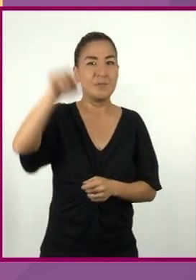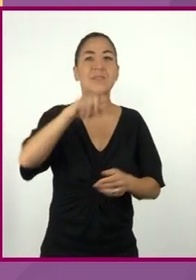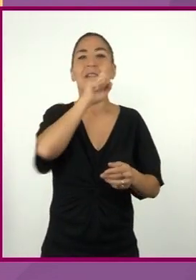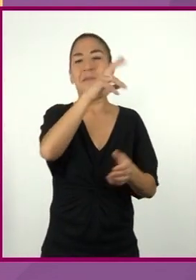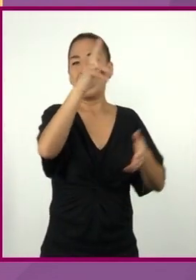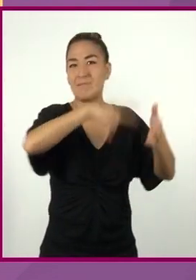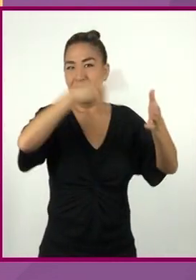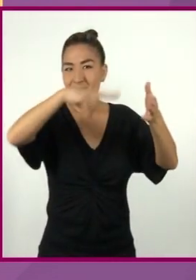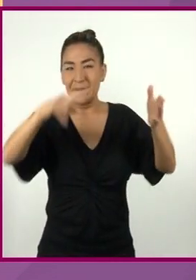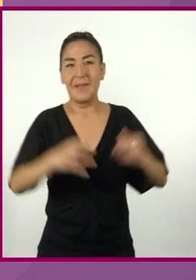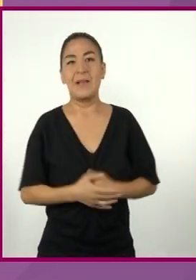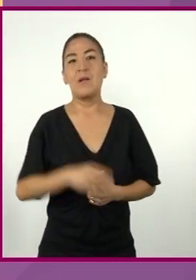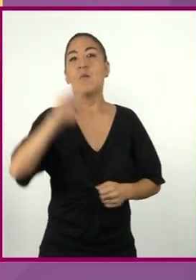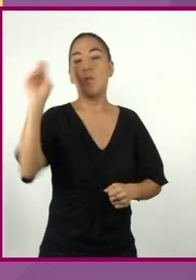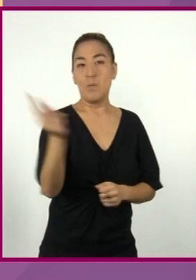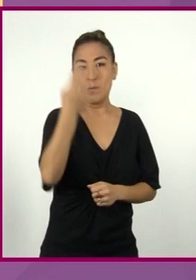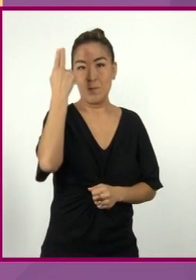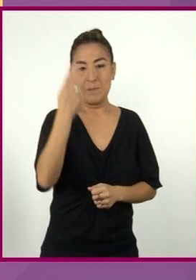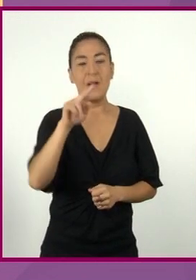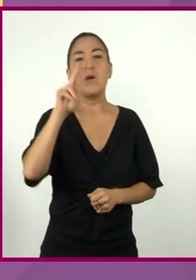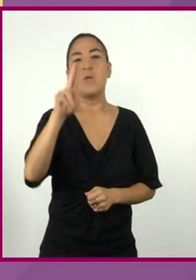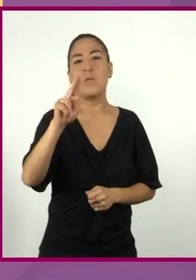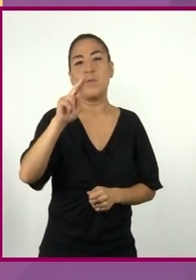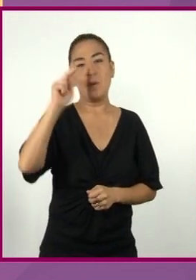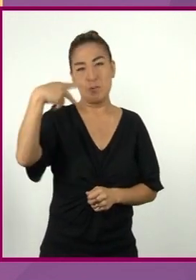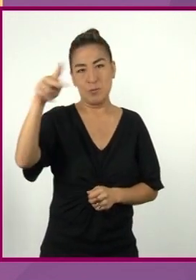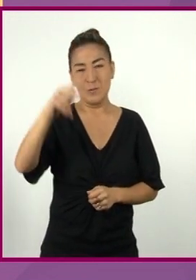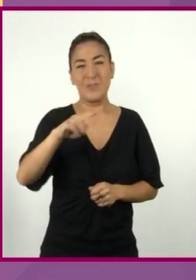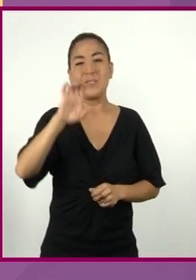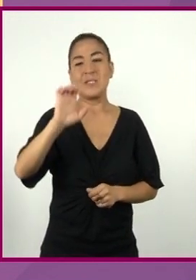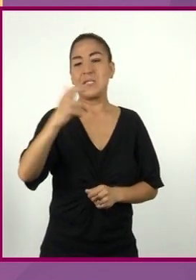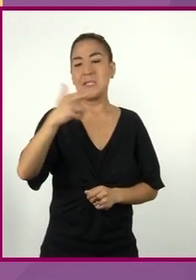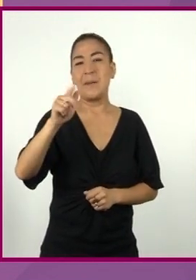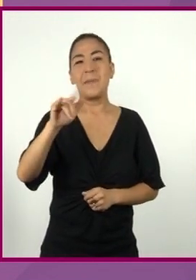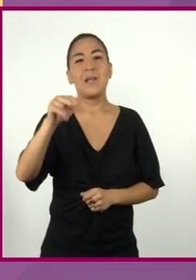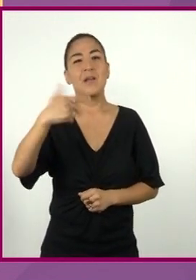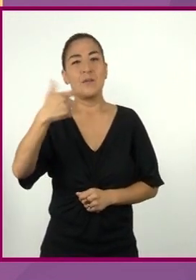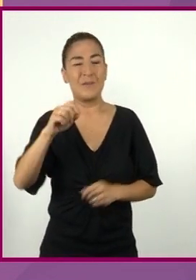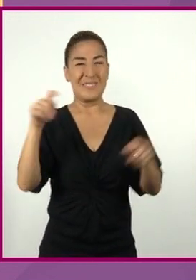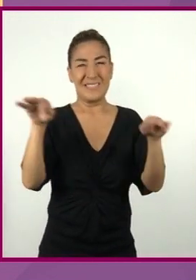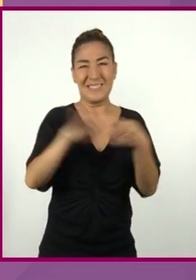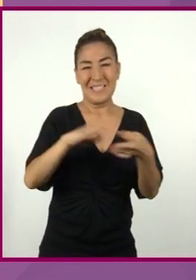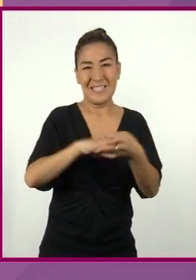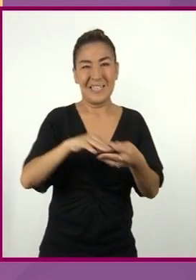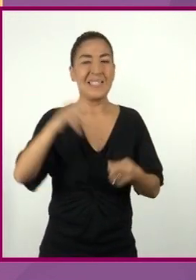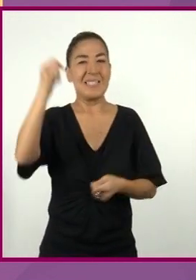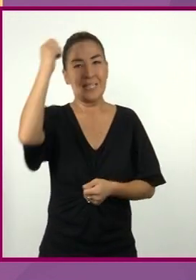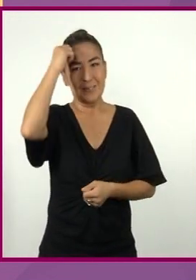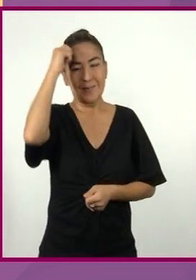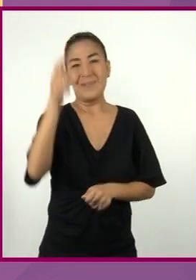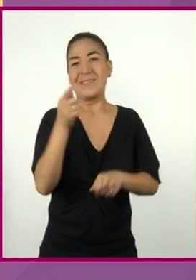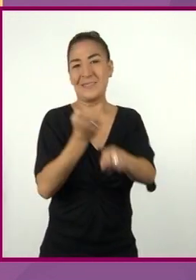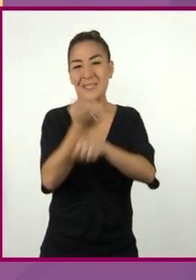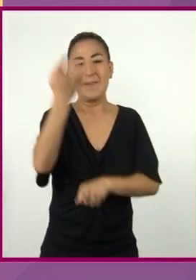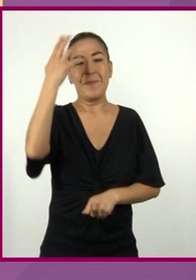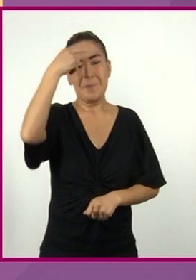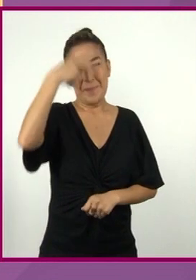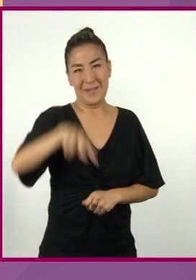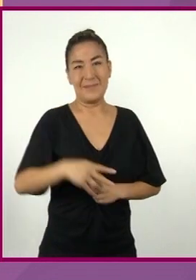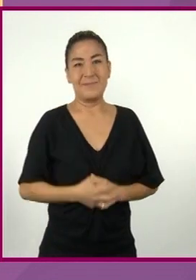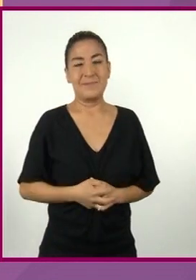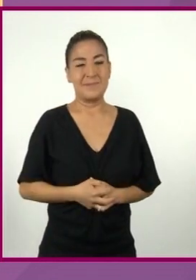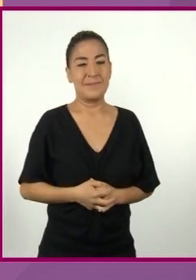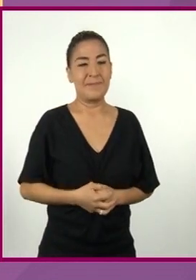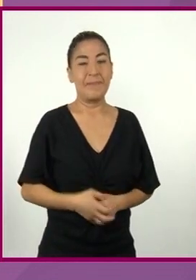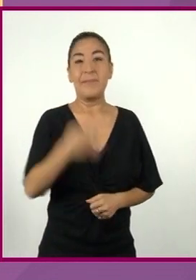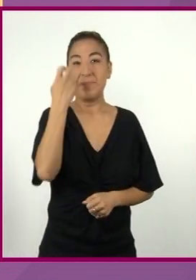e incluso en la Universidad Autónoma de Chapingo, muy cerca de Texcoco, en el Estado de México.